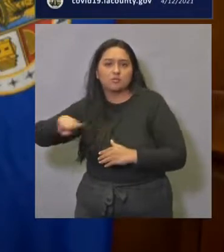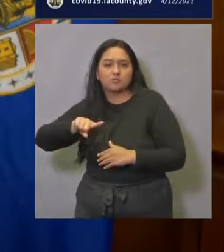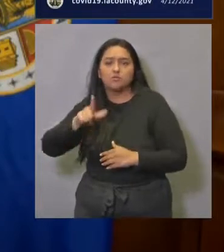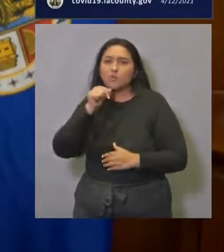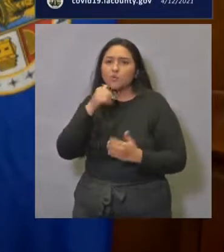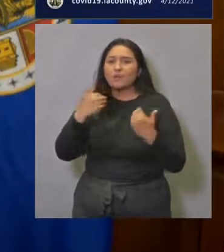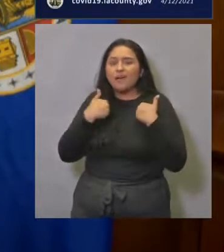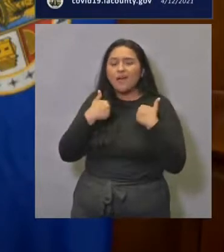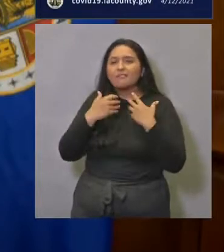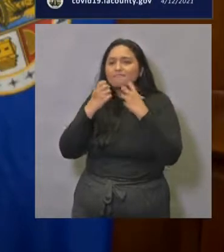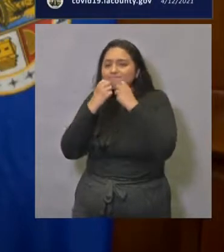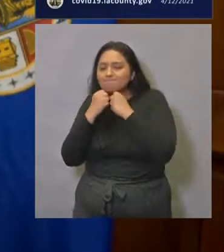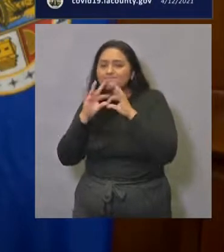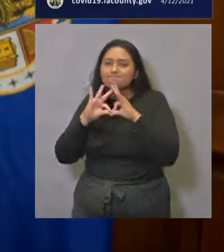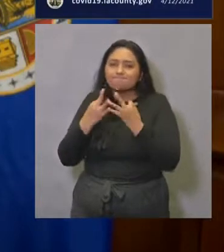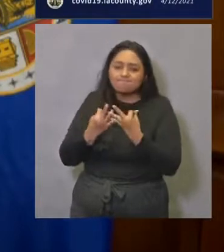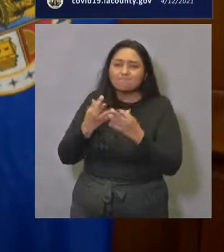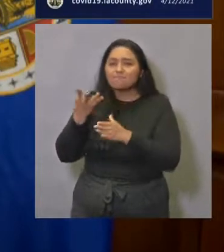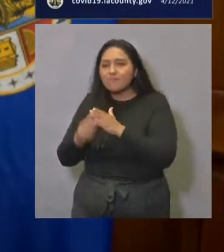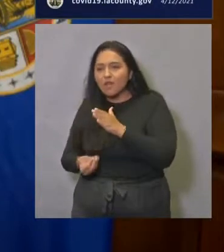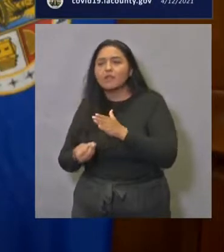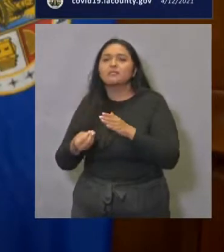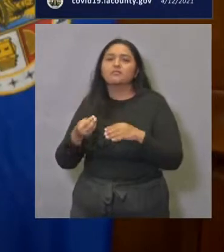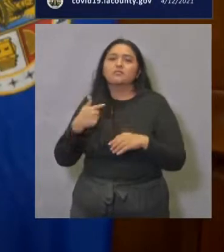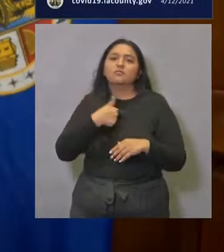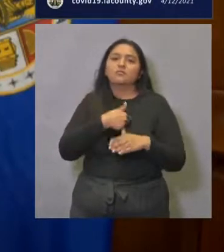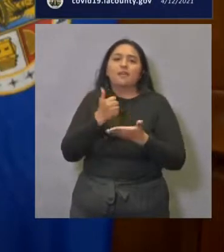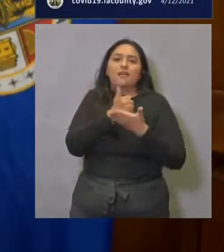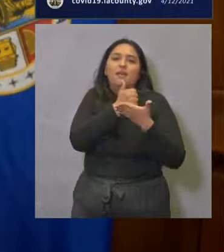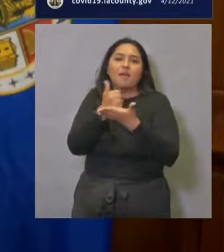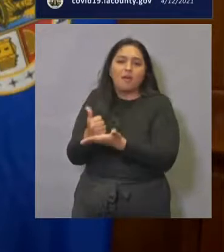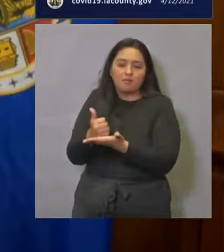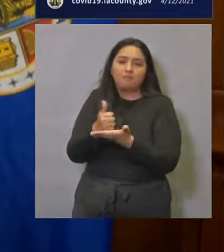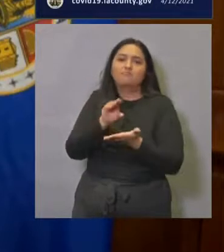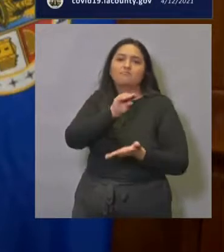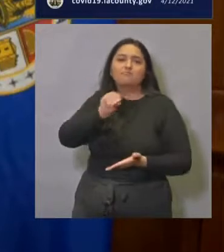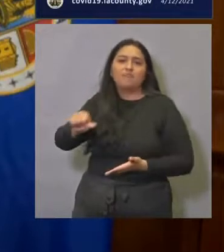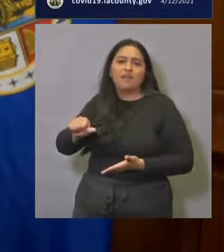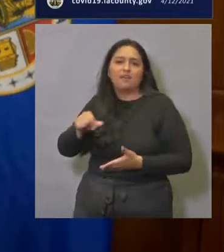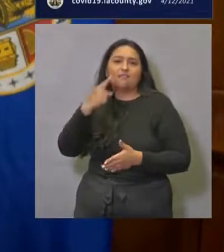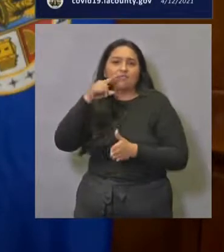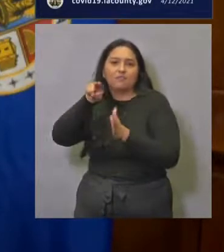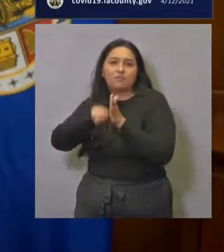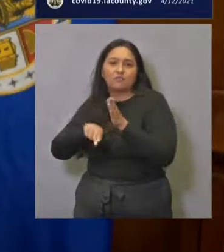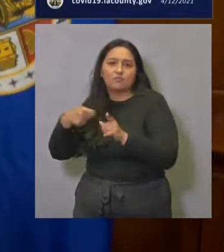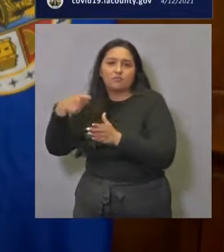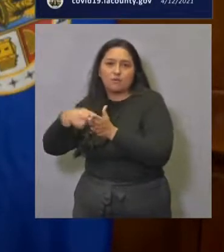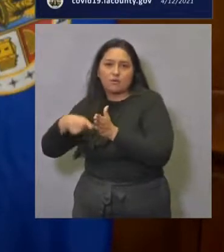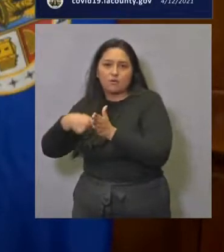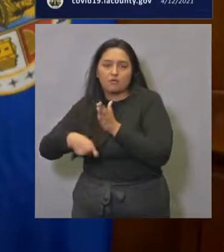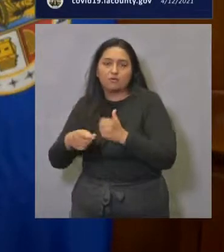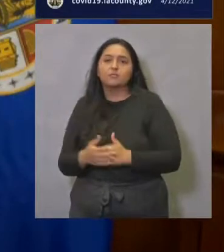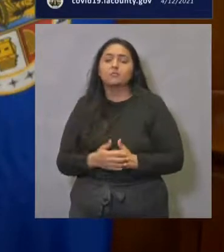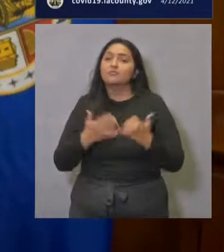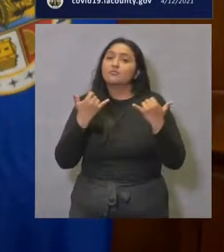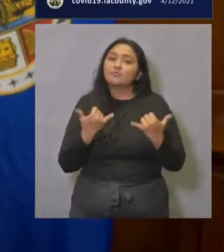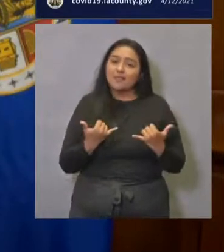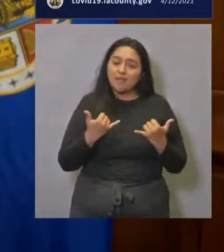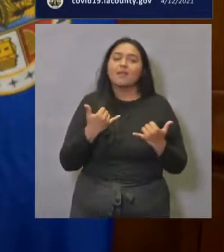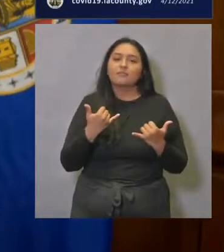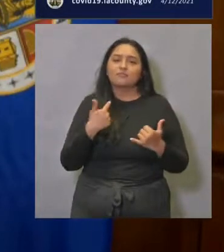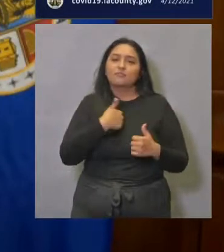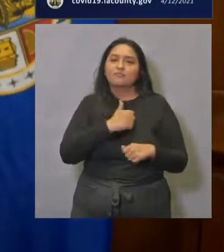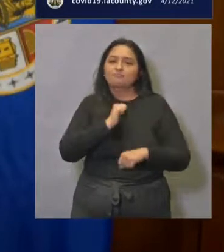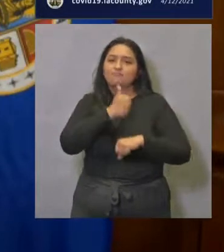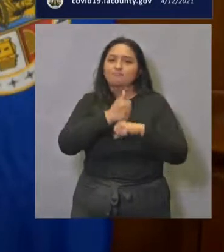perdido sus seres queridos de parte del virus. Hoy, con la Asociación del Gobierno Federal, estamos lanzando un